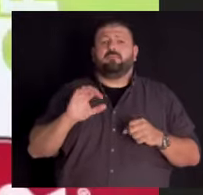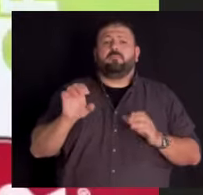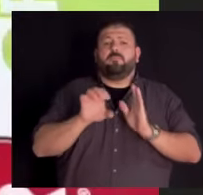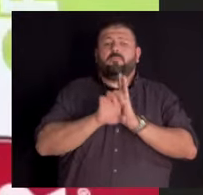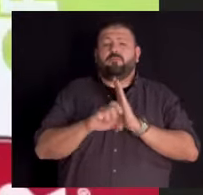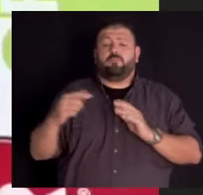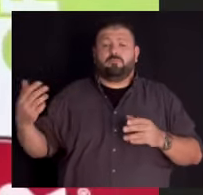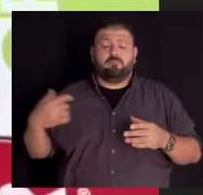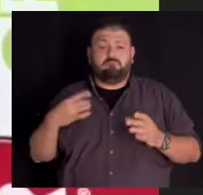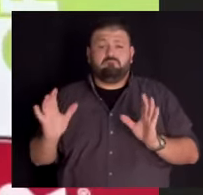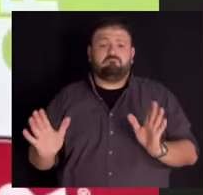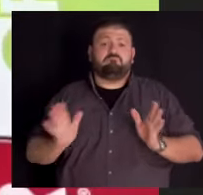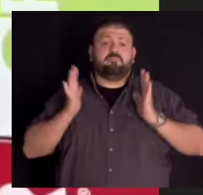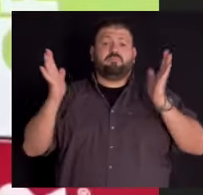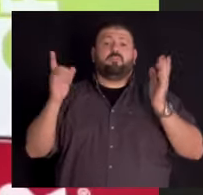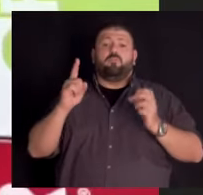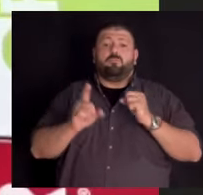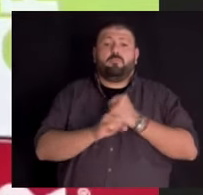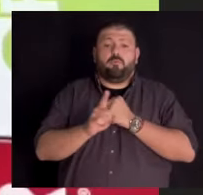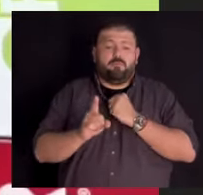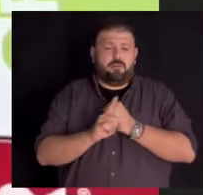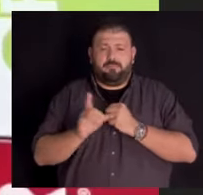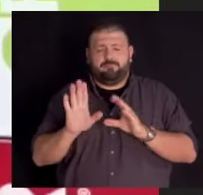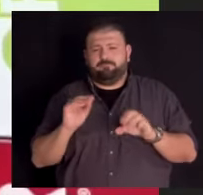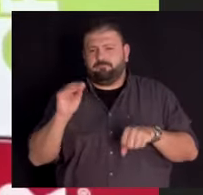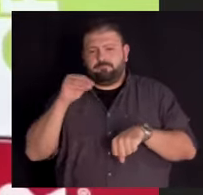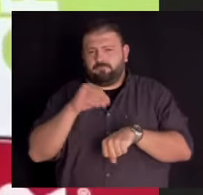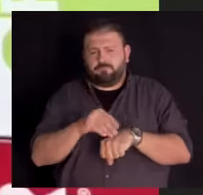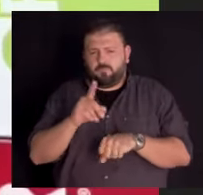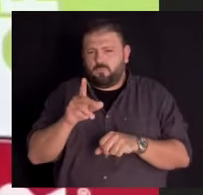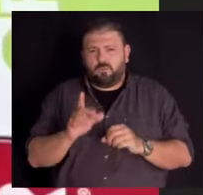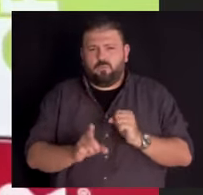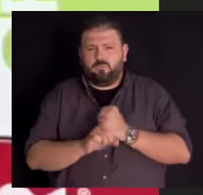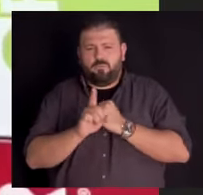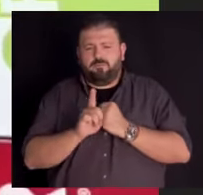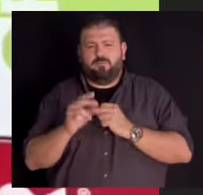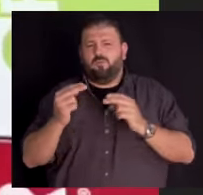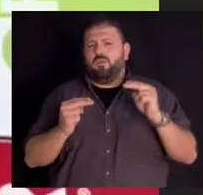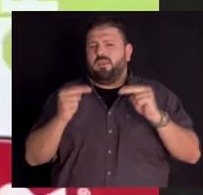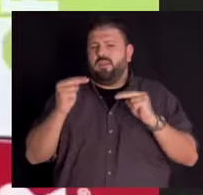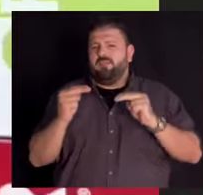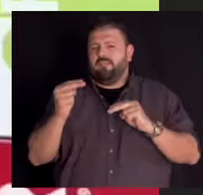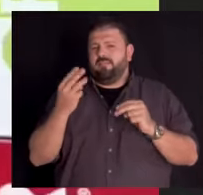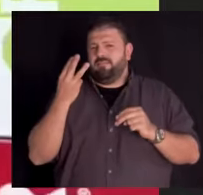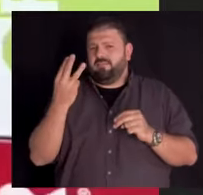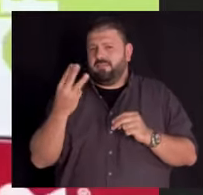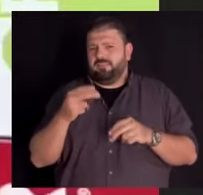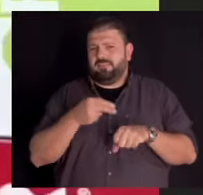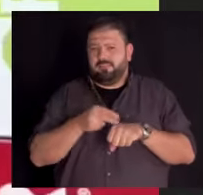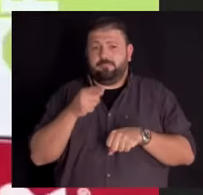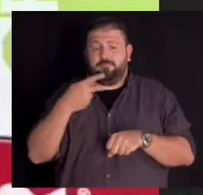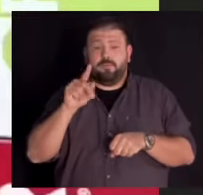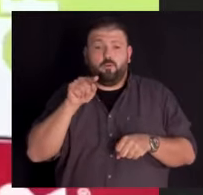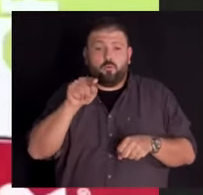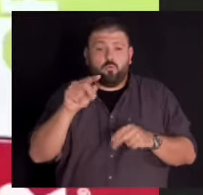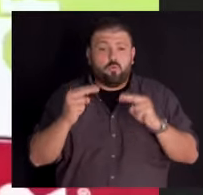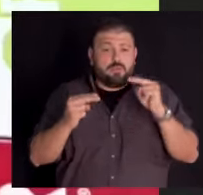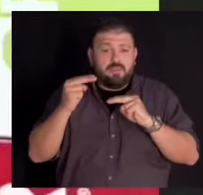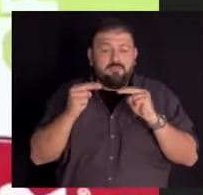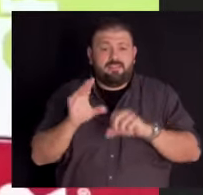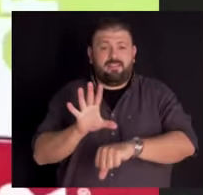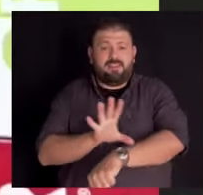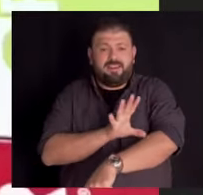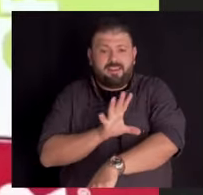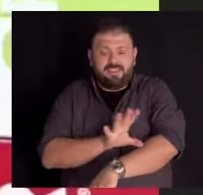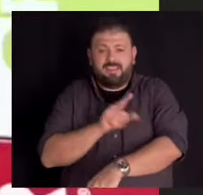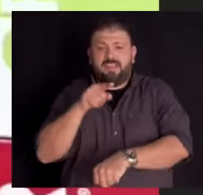problema? Voy a ponerle un número de problema. Un problema a nivel 3. Pero tu nivel de energía, tu nivel